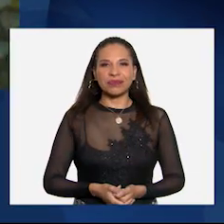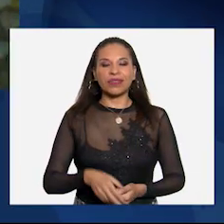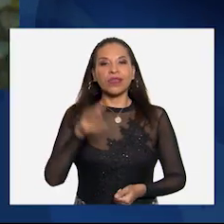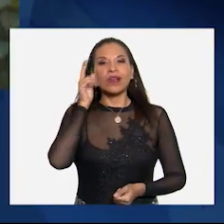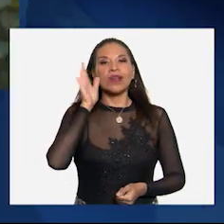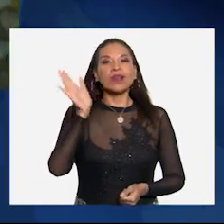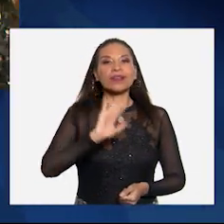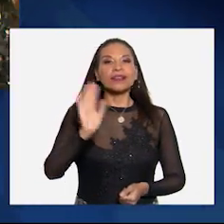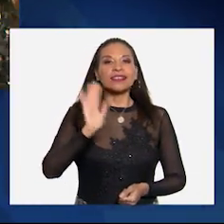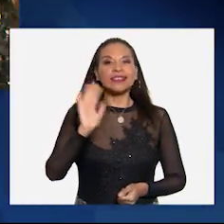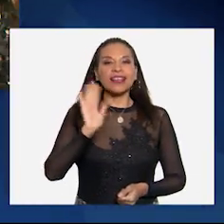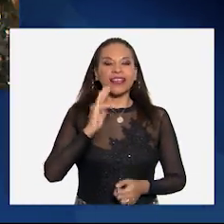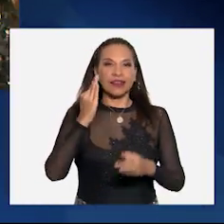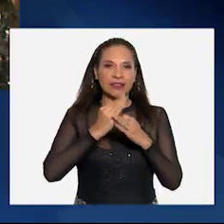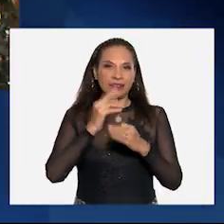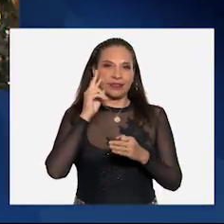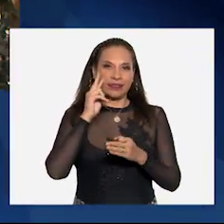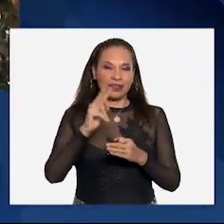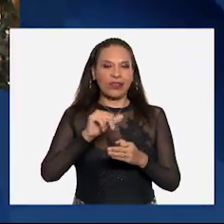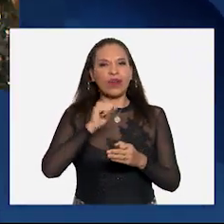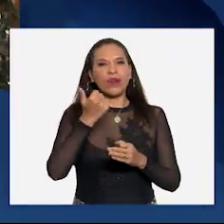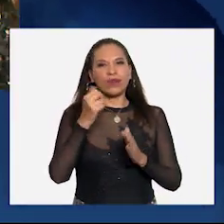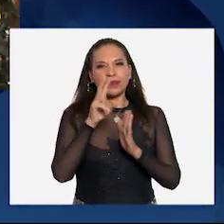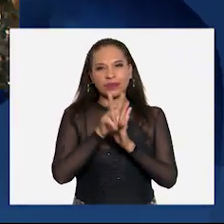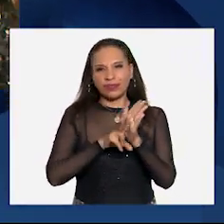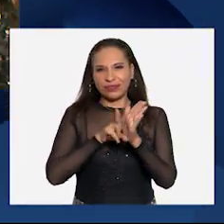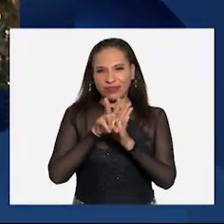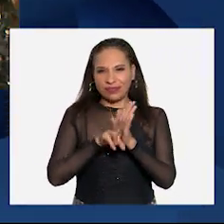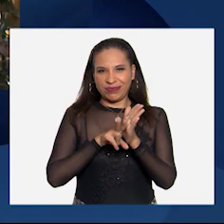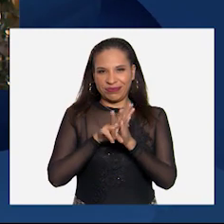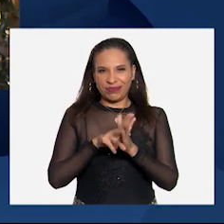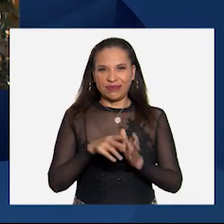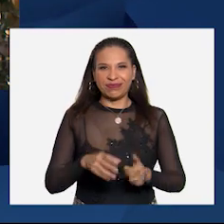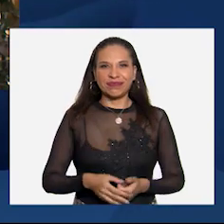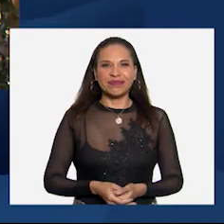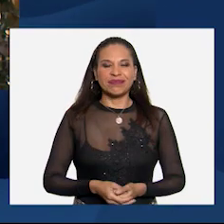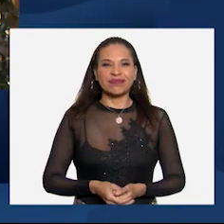¡Hola! ¡Vamos a ver el siguiente video!